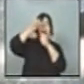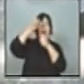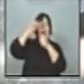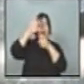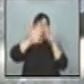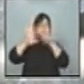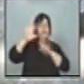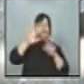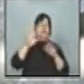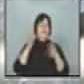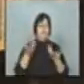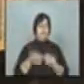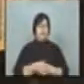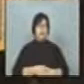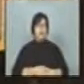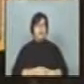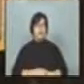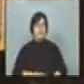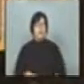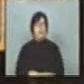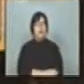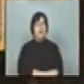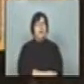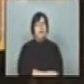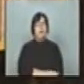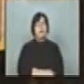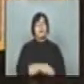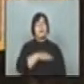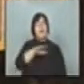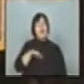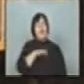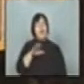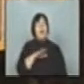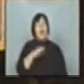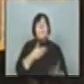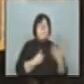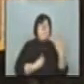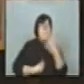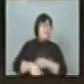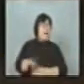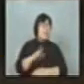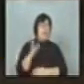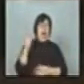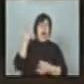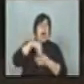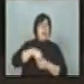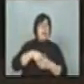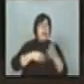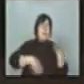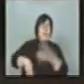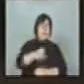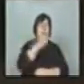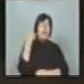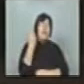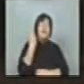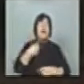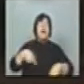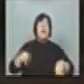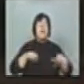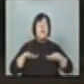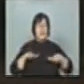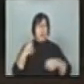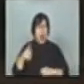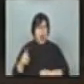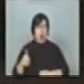catedral, por supuesto, esencialmente es una casa de oración. O sea, todo lo demás, nuestro museo, las actividades